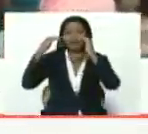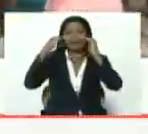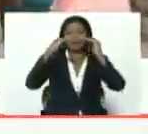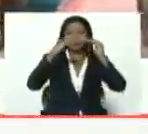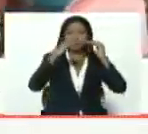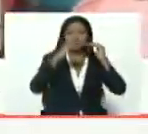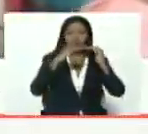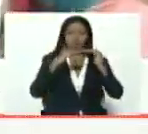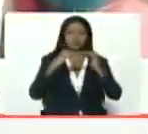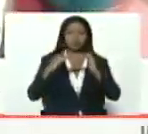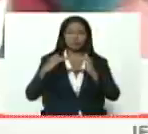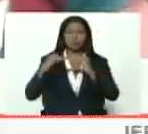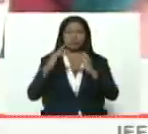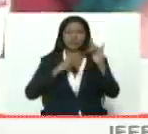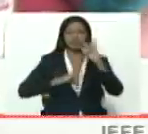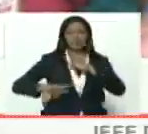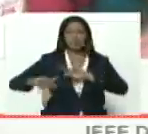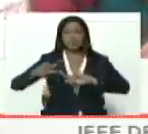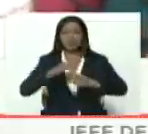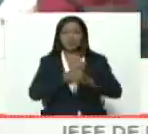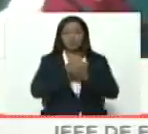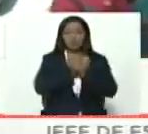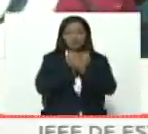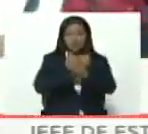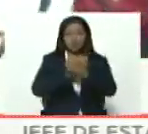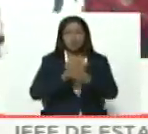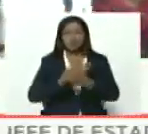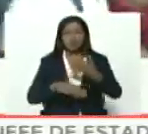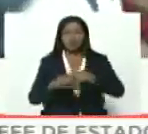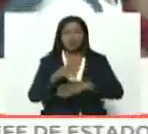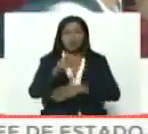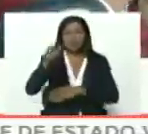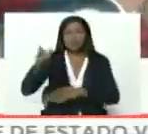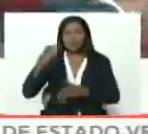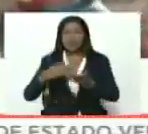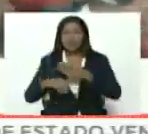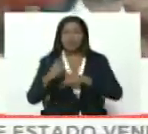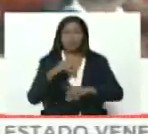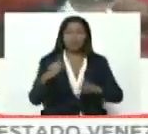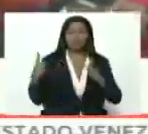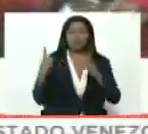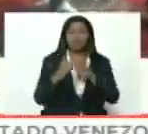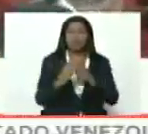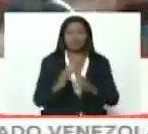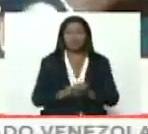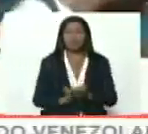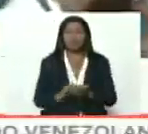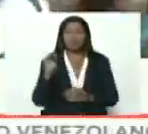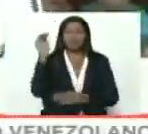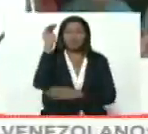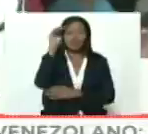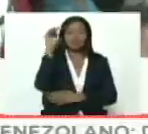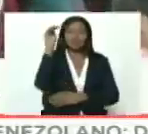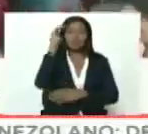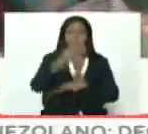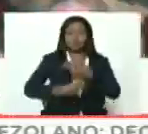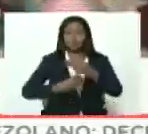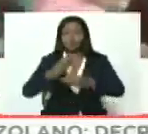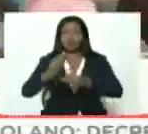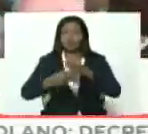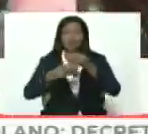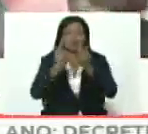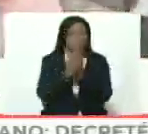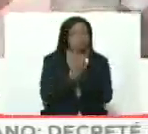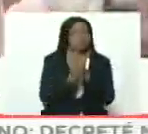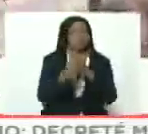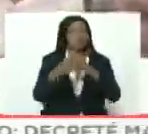igualdad y en amor. Vamos mi gente, vamos de frente, hacia el